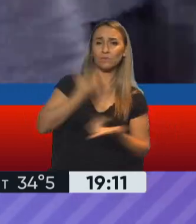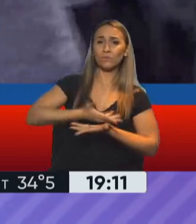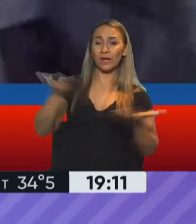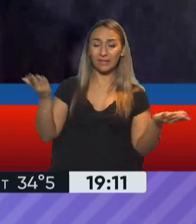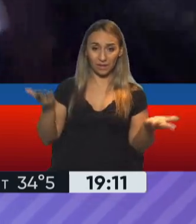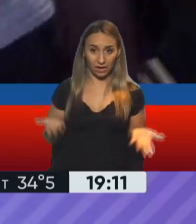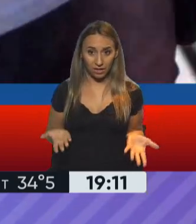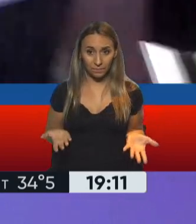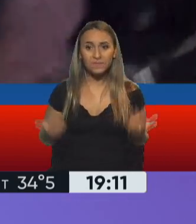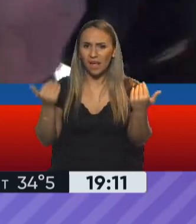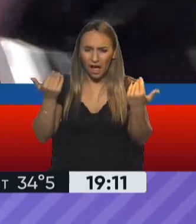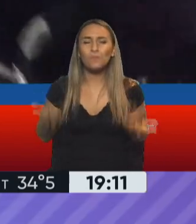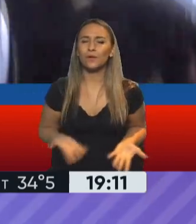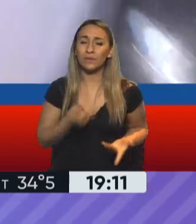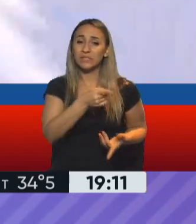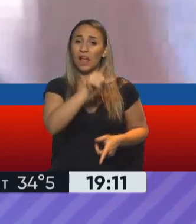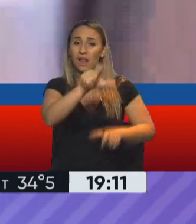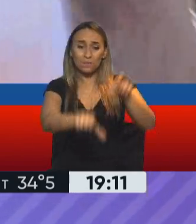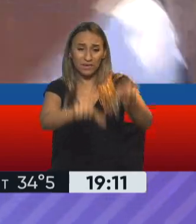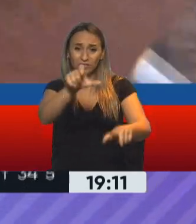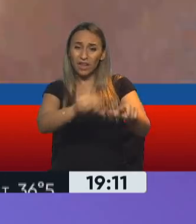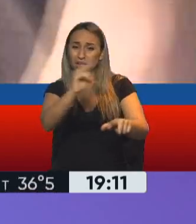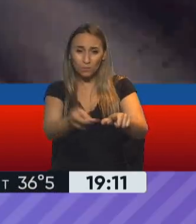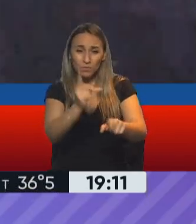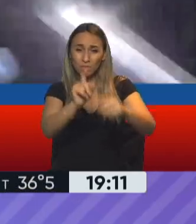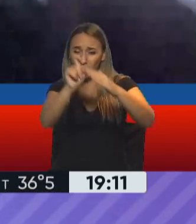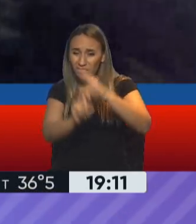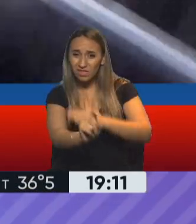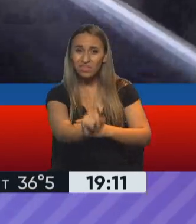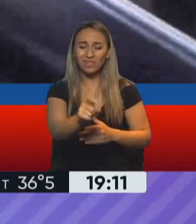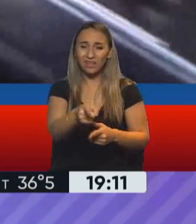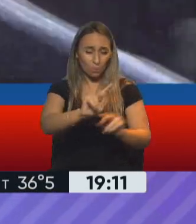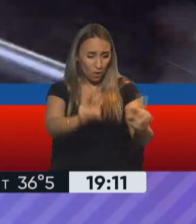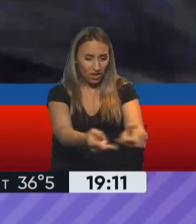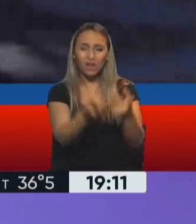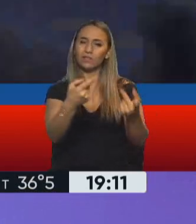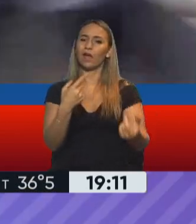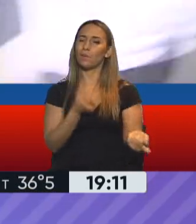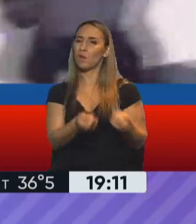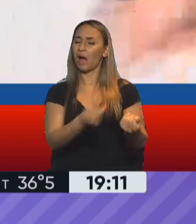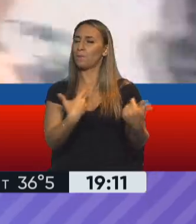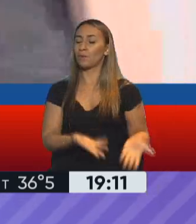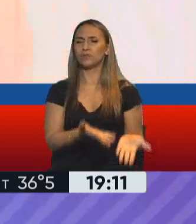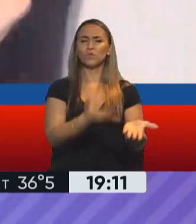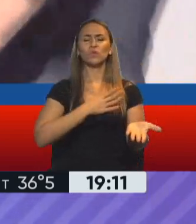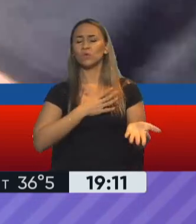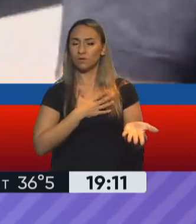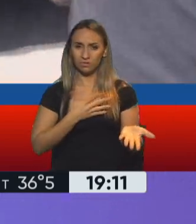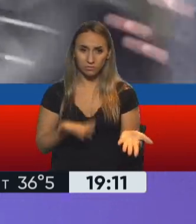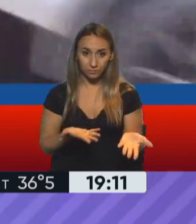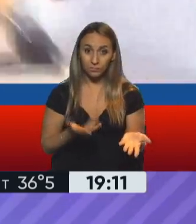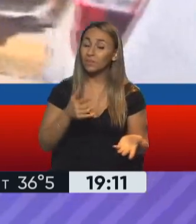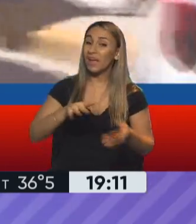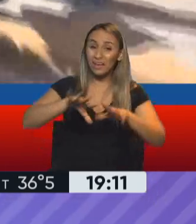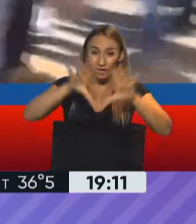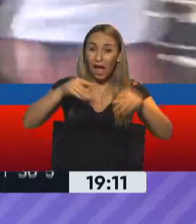al dolor detrás de los héroes del Ara San Juan. No, la audiencia se suspendió por un error